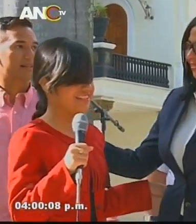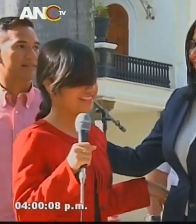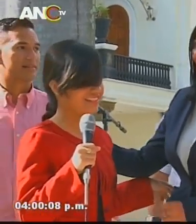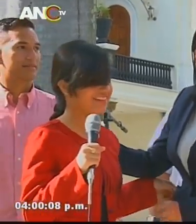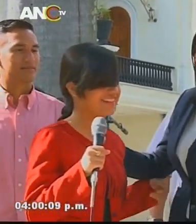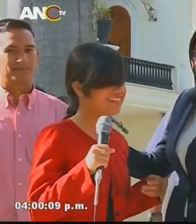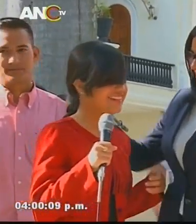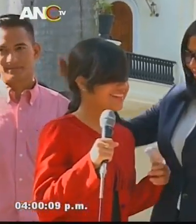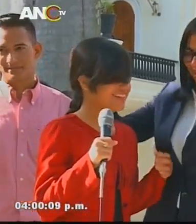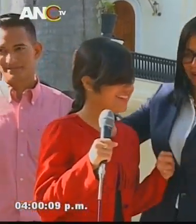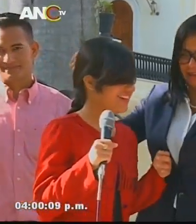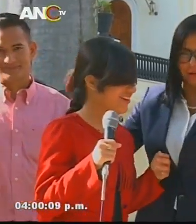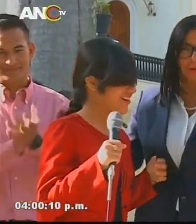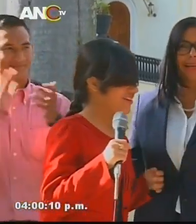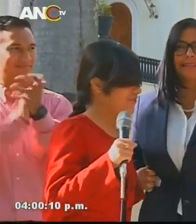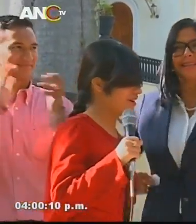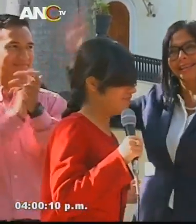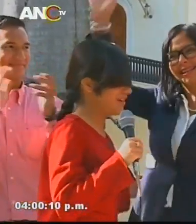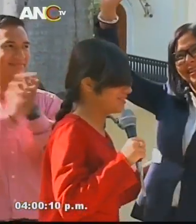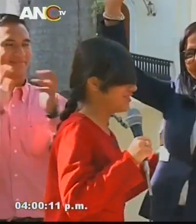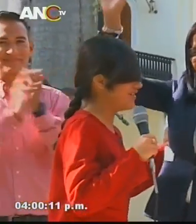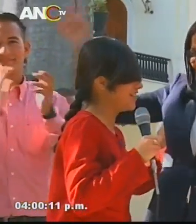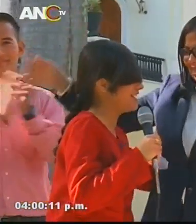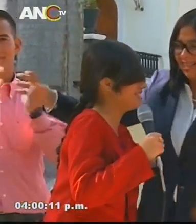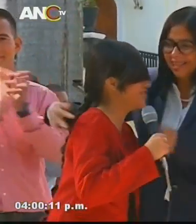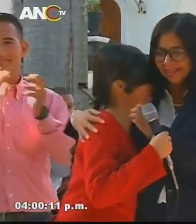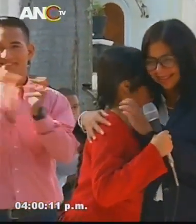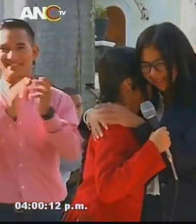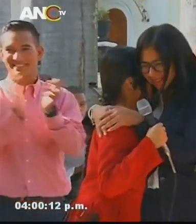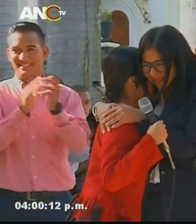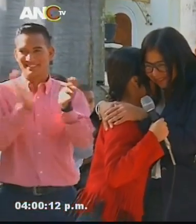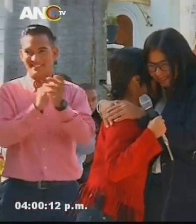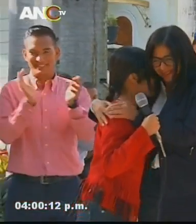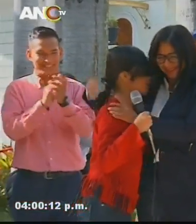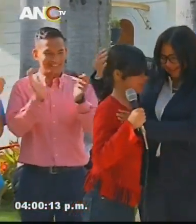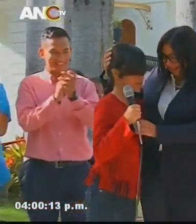es. Un abrazo. No, cuídense. No, para mí es un abrazo.